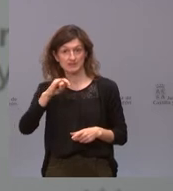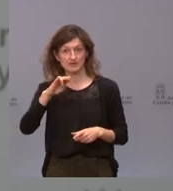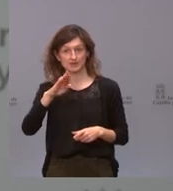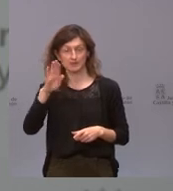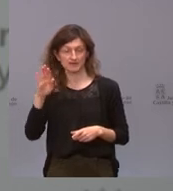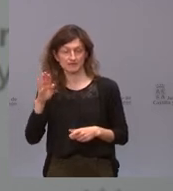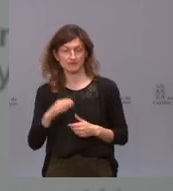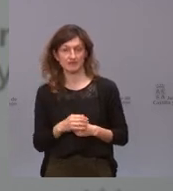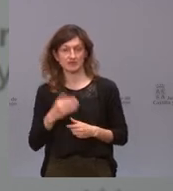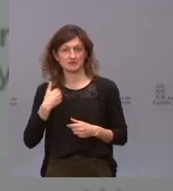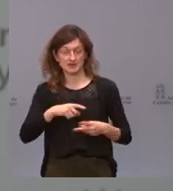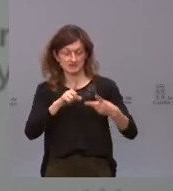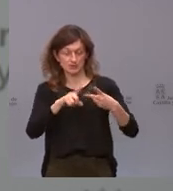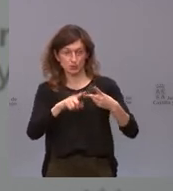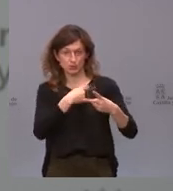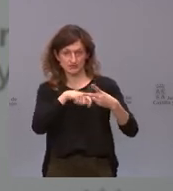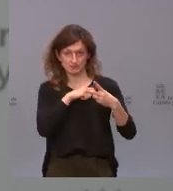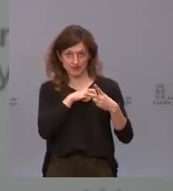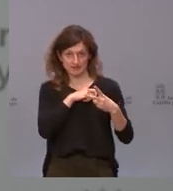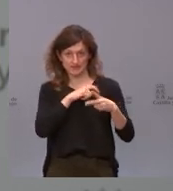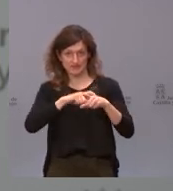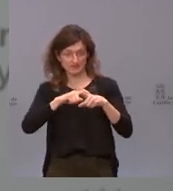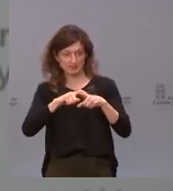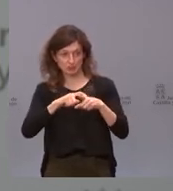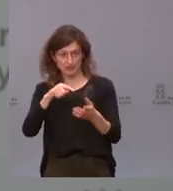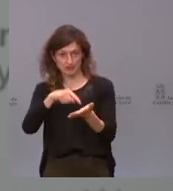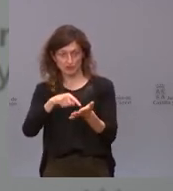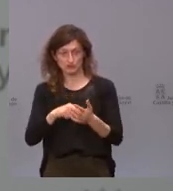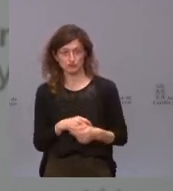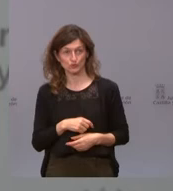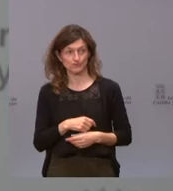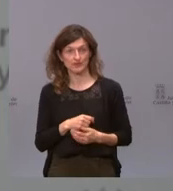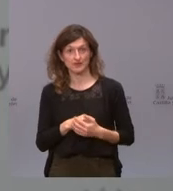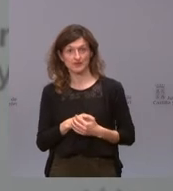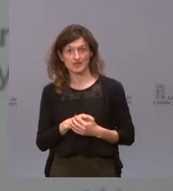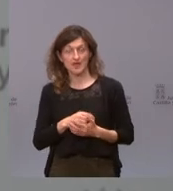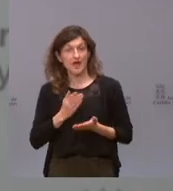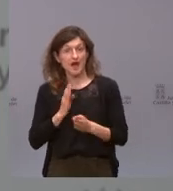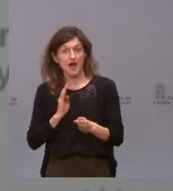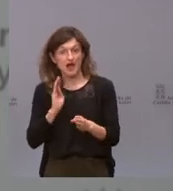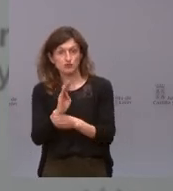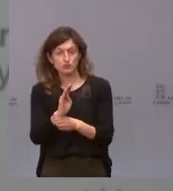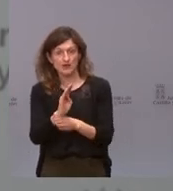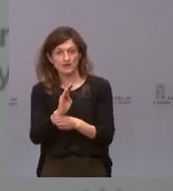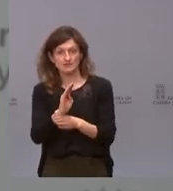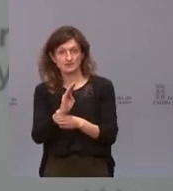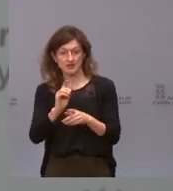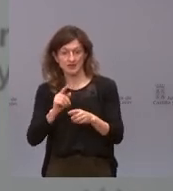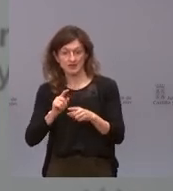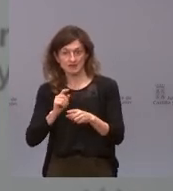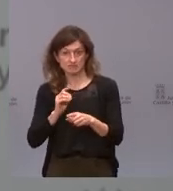llegamos los segundos de españa en el tipo de gravamen en lo que son las ayudas de carácter familiar